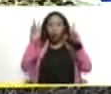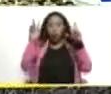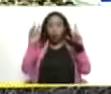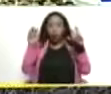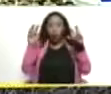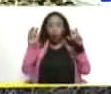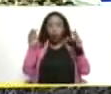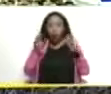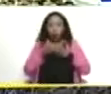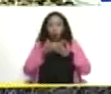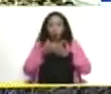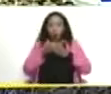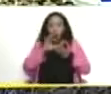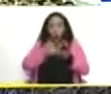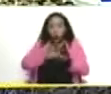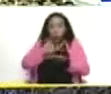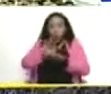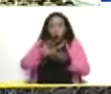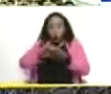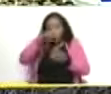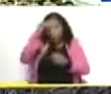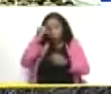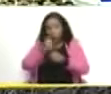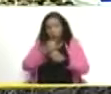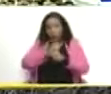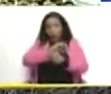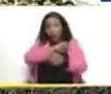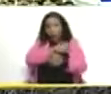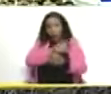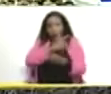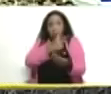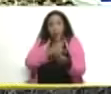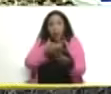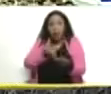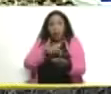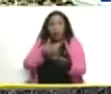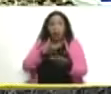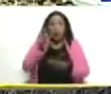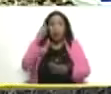del Comando Estratégico Operacional de la Fuerza Armada Nacional Bolivariana,